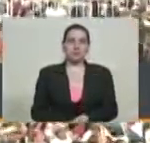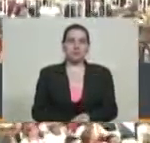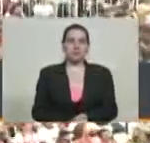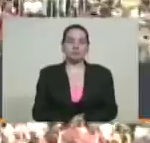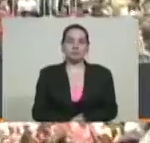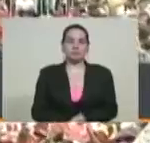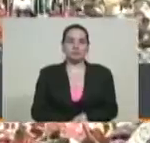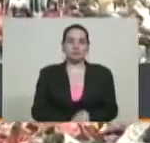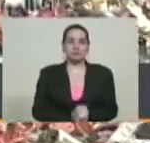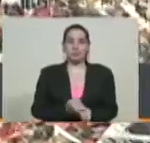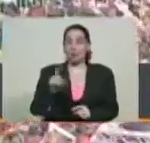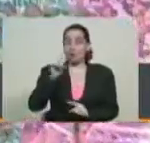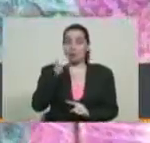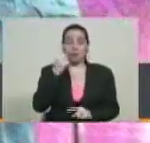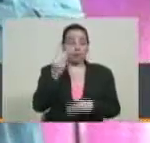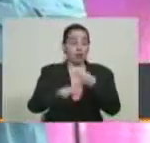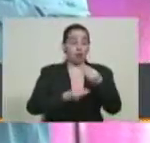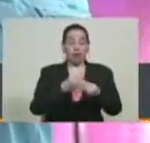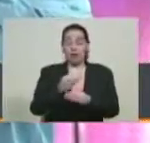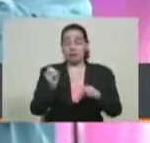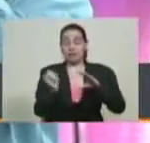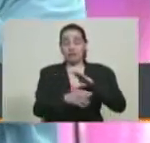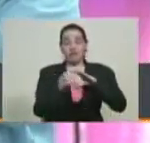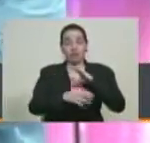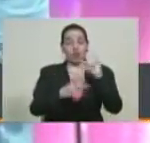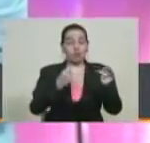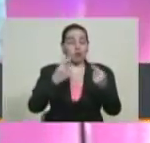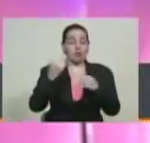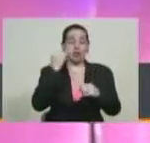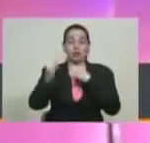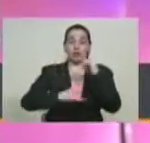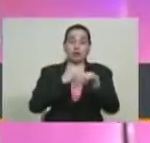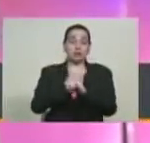Es lo primero que hace el Fondo Monetario Internacional.